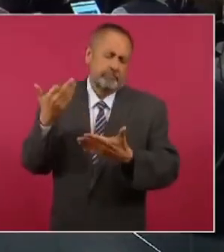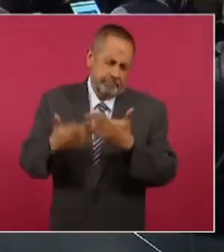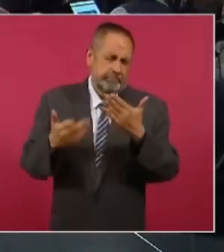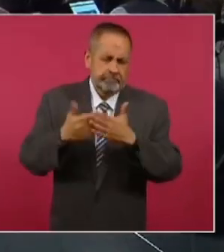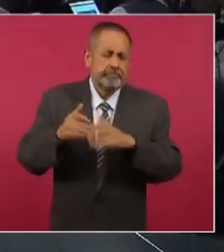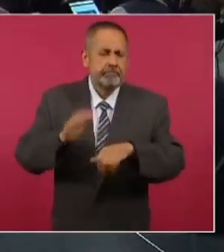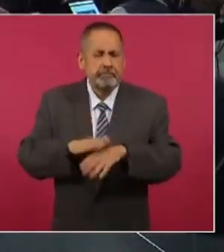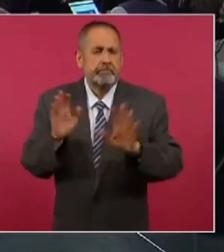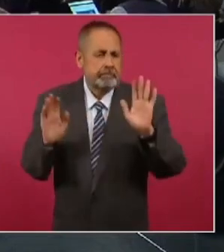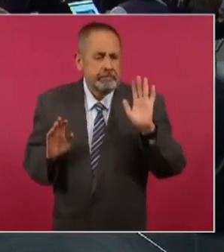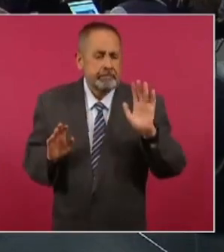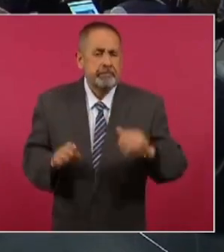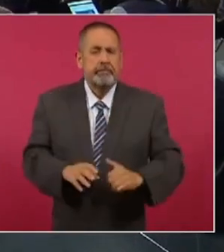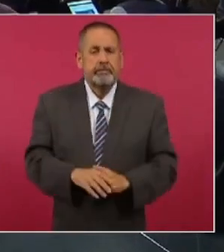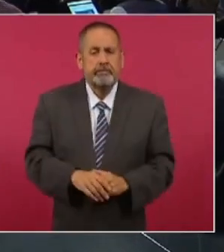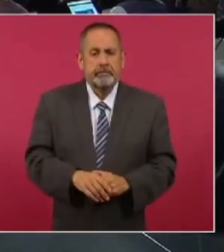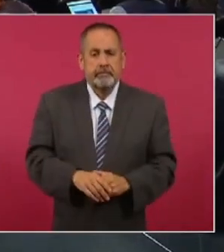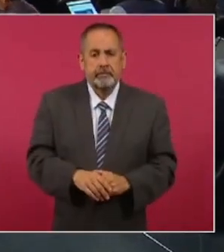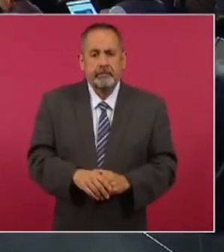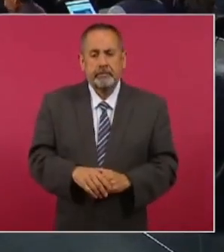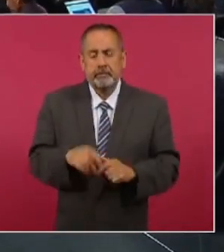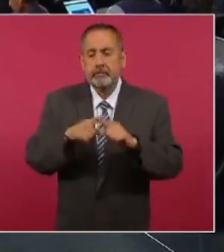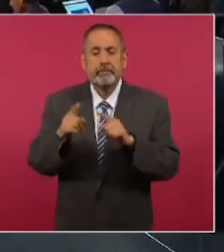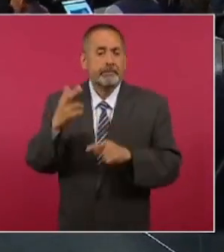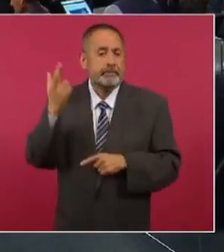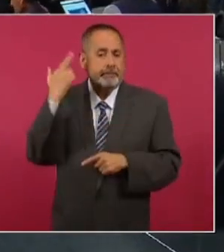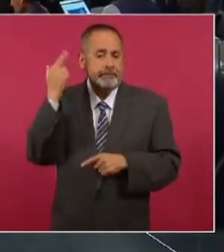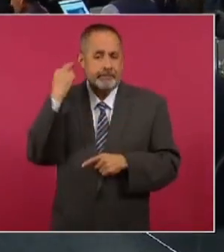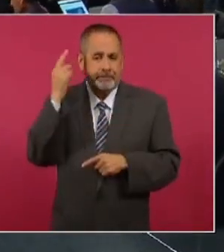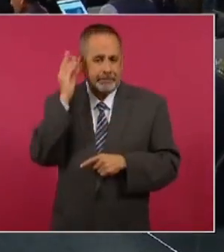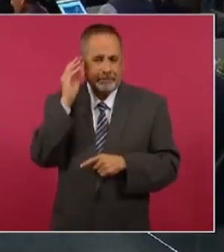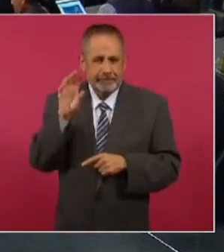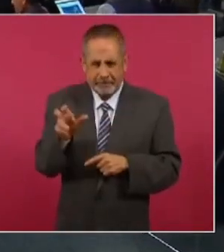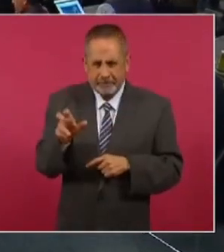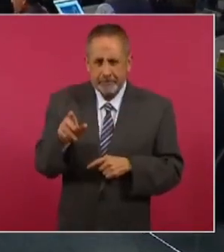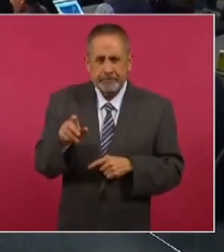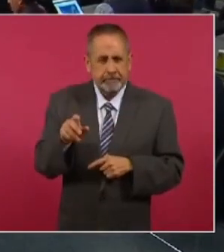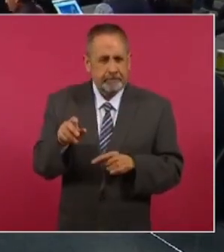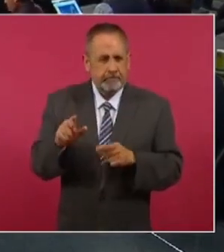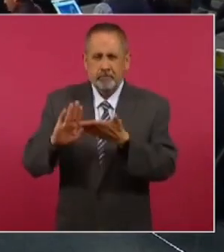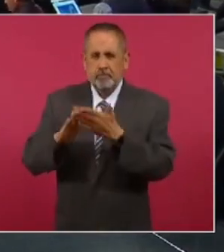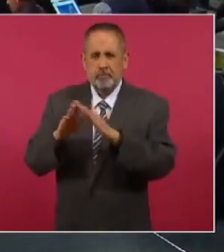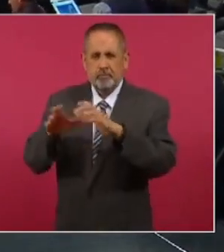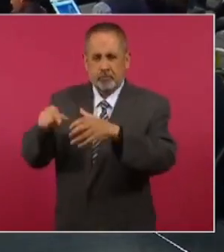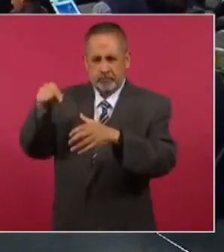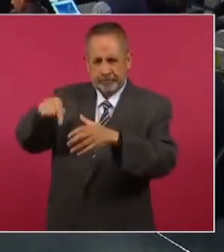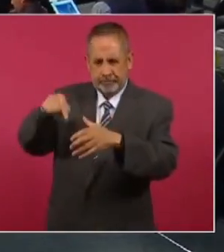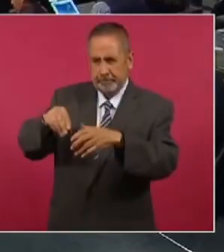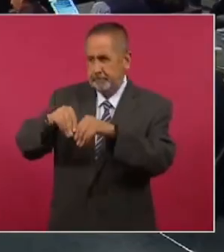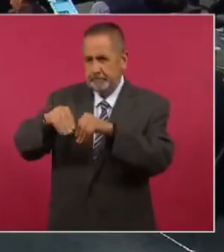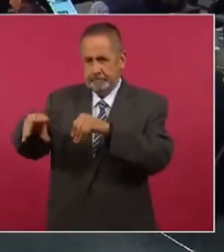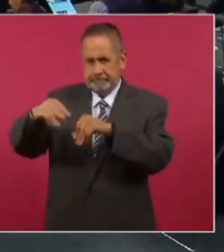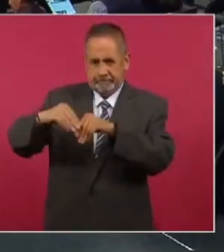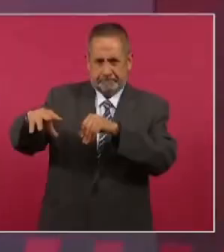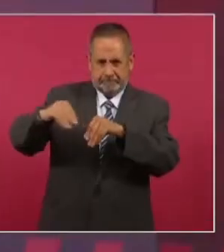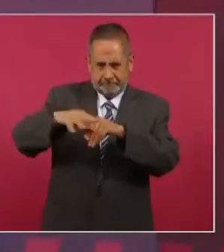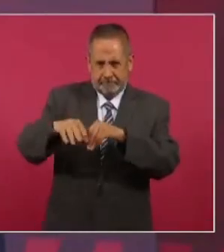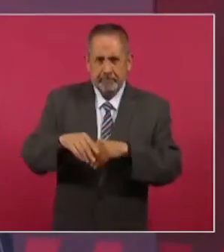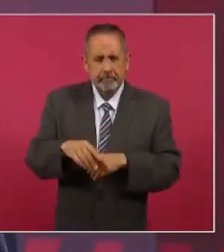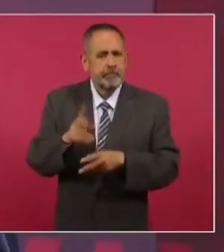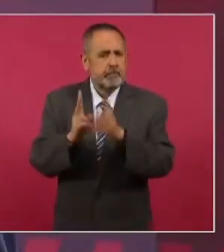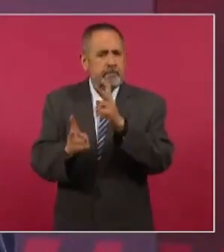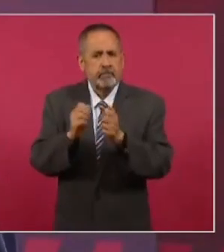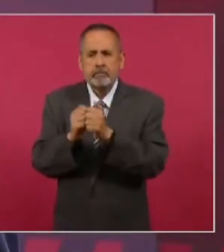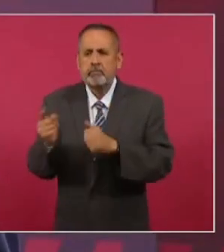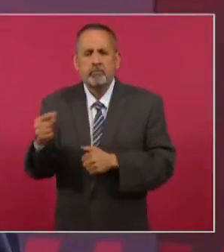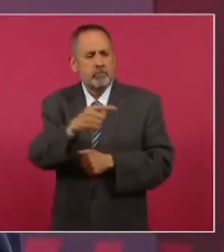más en el caso de las radios comunitarios a mí me gustaría que platiques